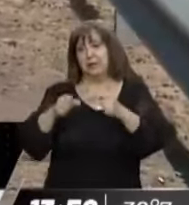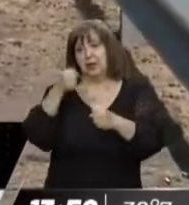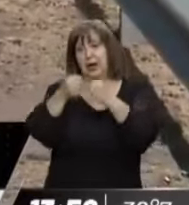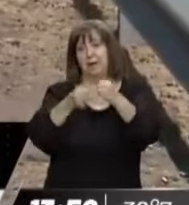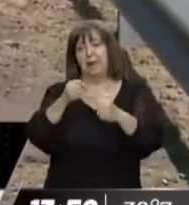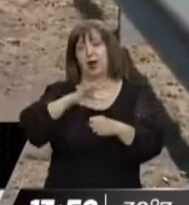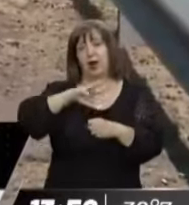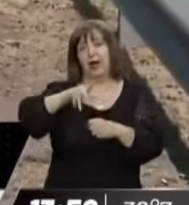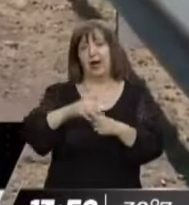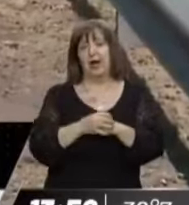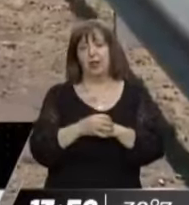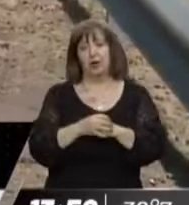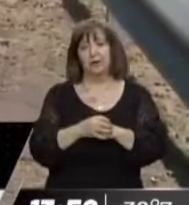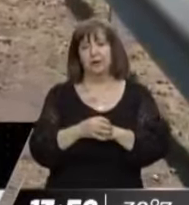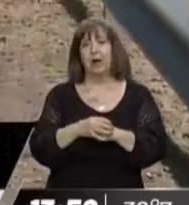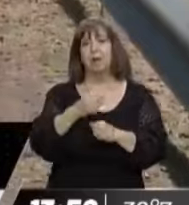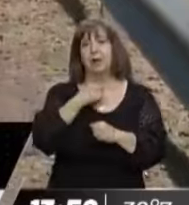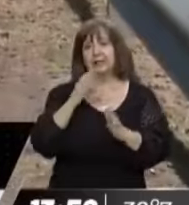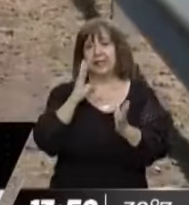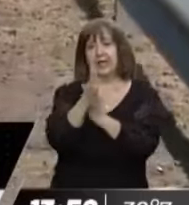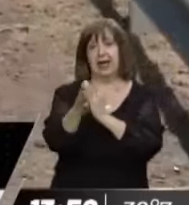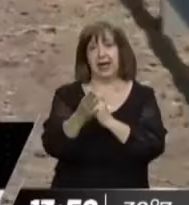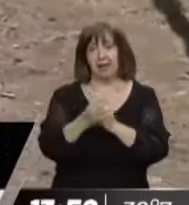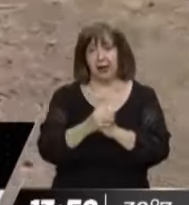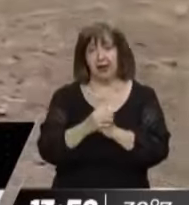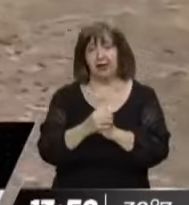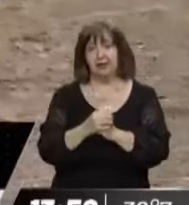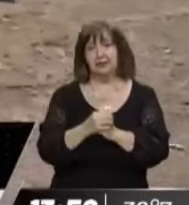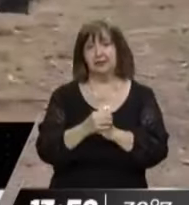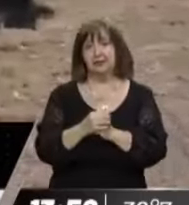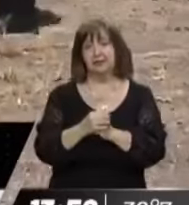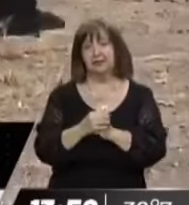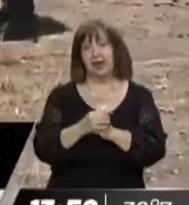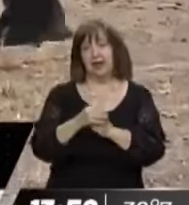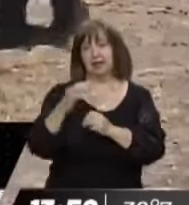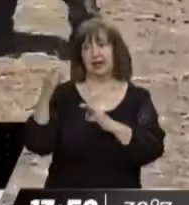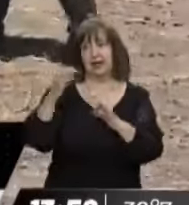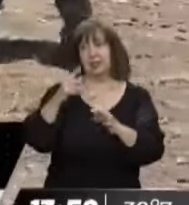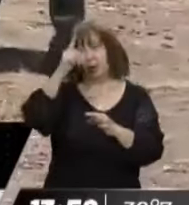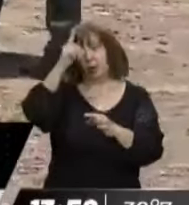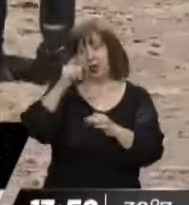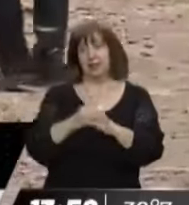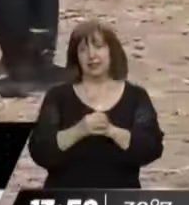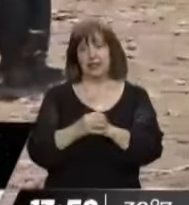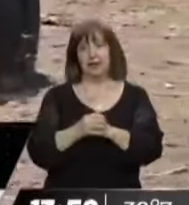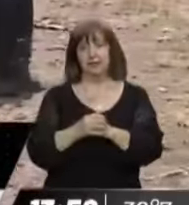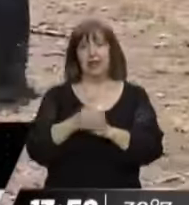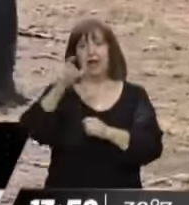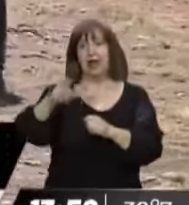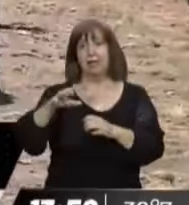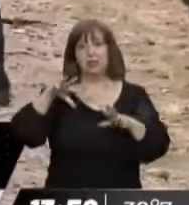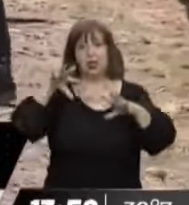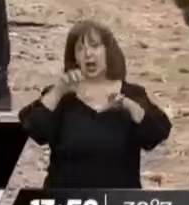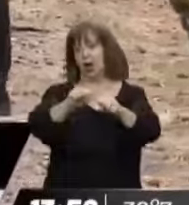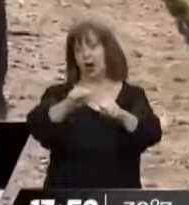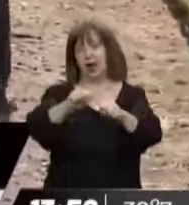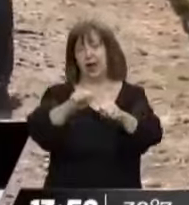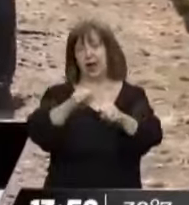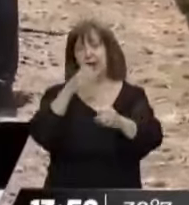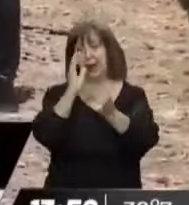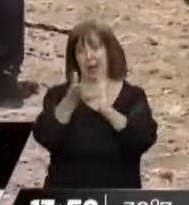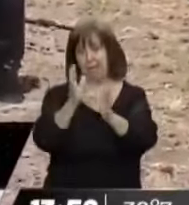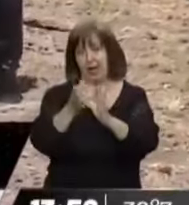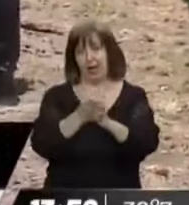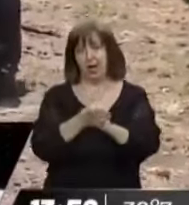¿no? Porque se quería escapar, obviamente, con la situación hasta que llegó rápidamente la policía. El dueño